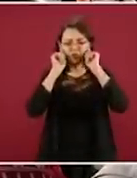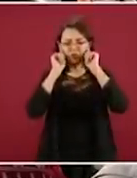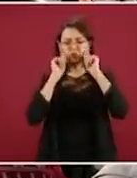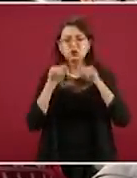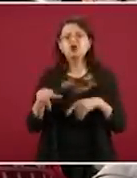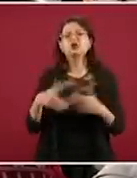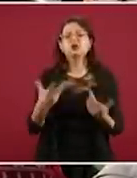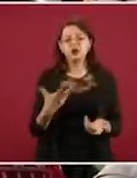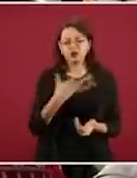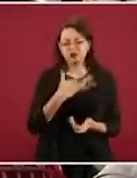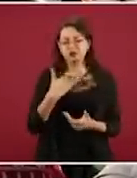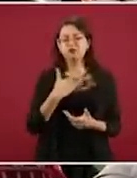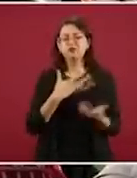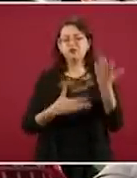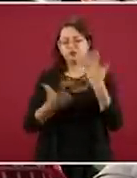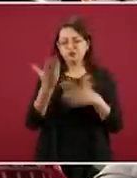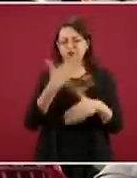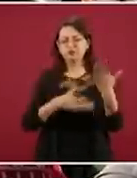arriba.